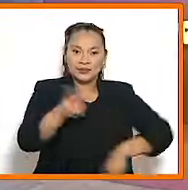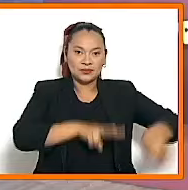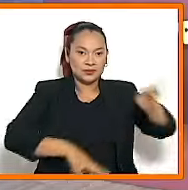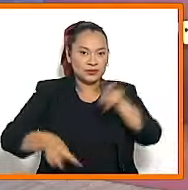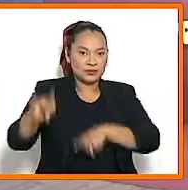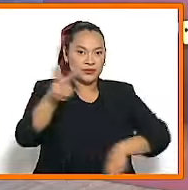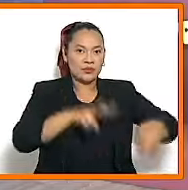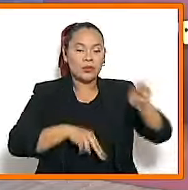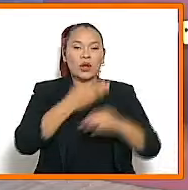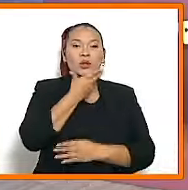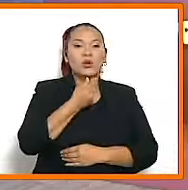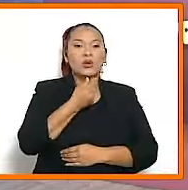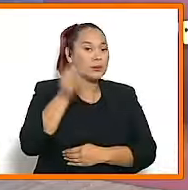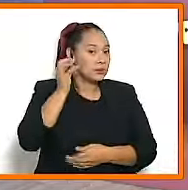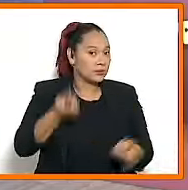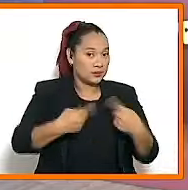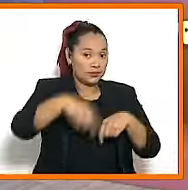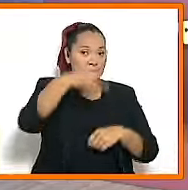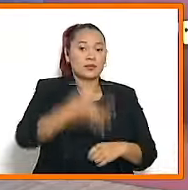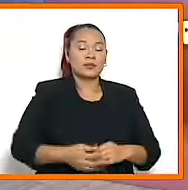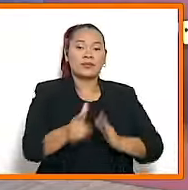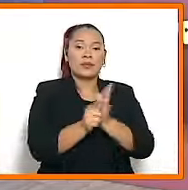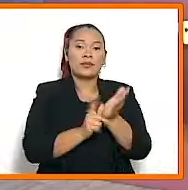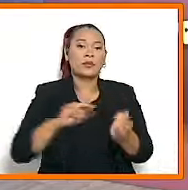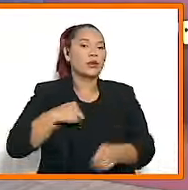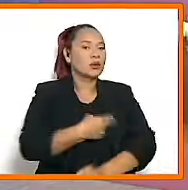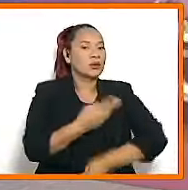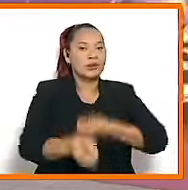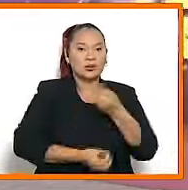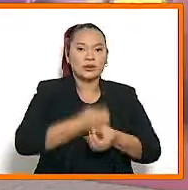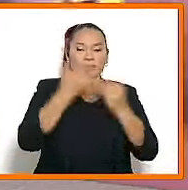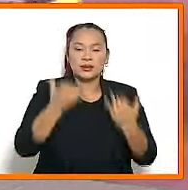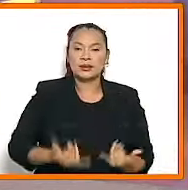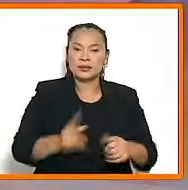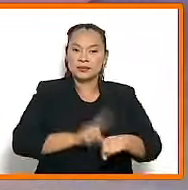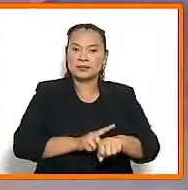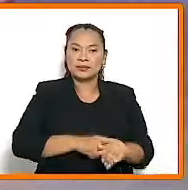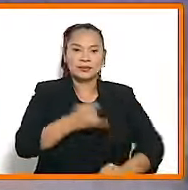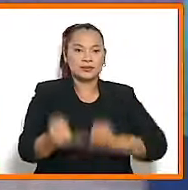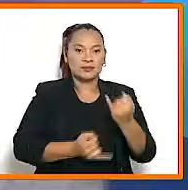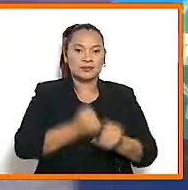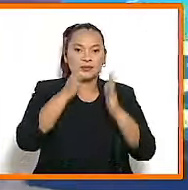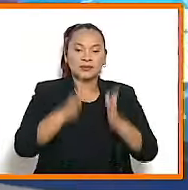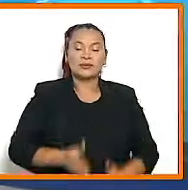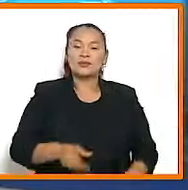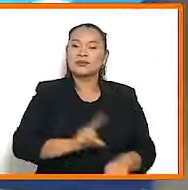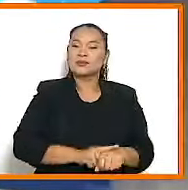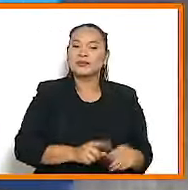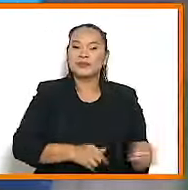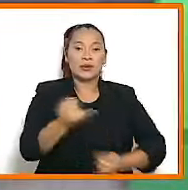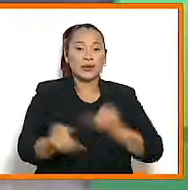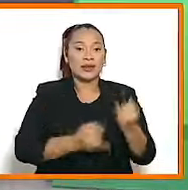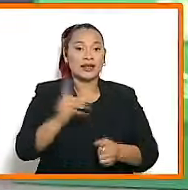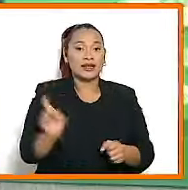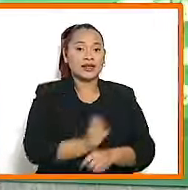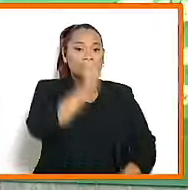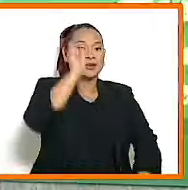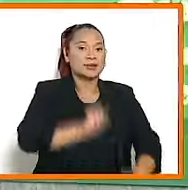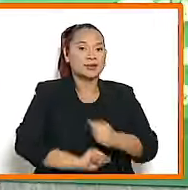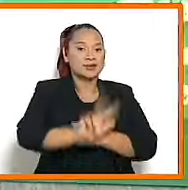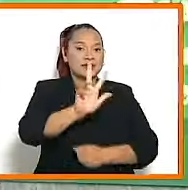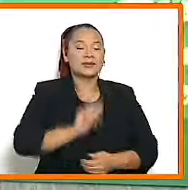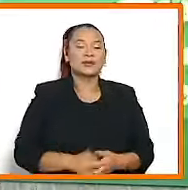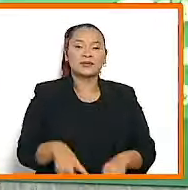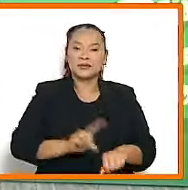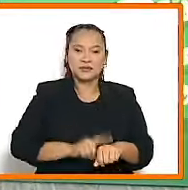dan fe y legalidad a nuestros sorteos. Ahora sí, queridos jugadores, es momento de pegar y ganar en Pega 3. Daremos a conocer